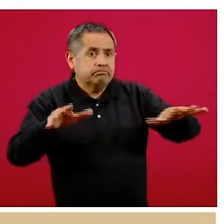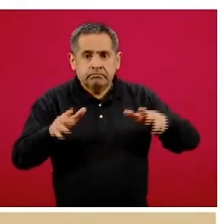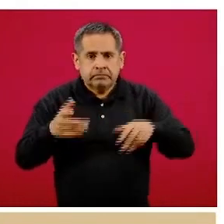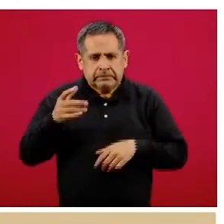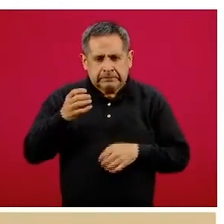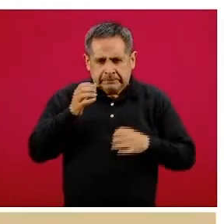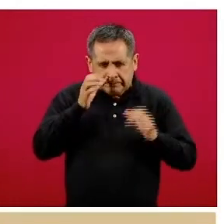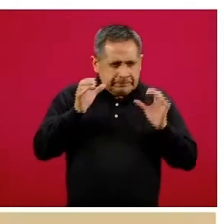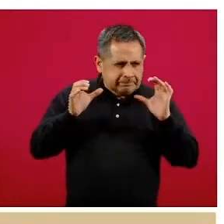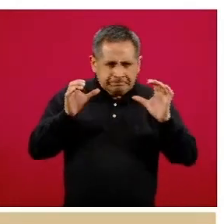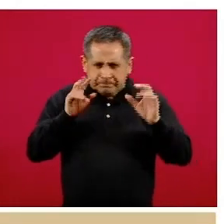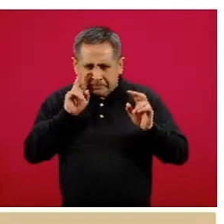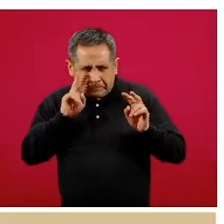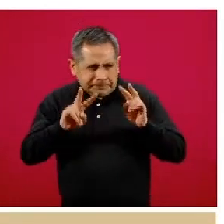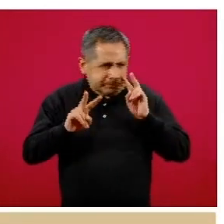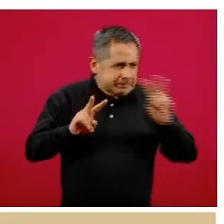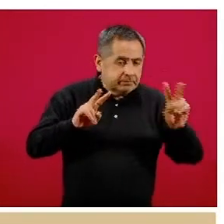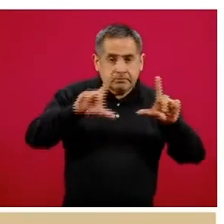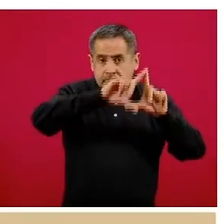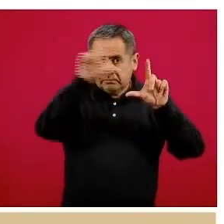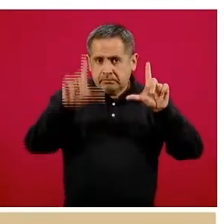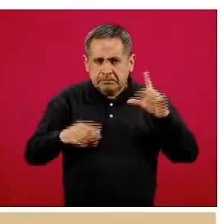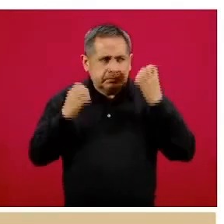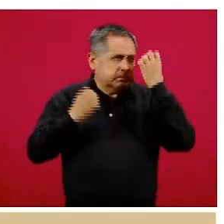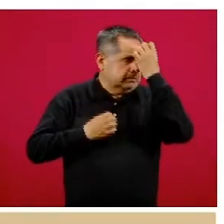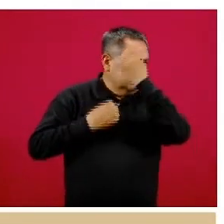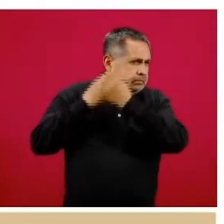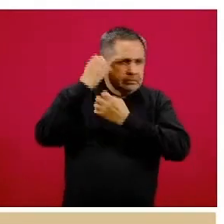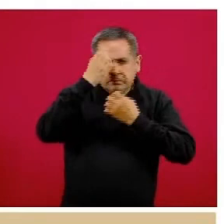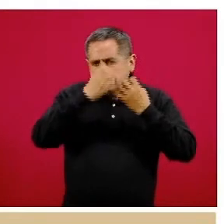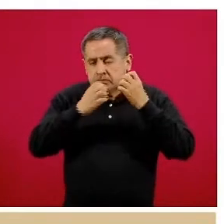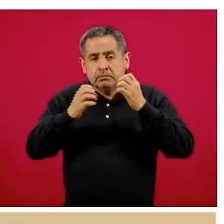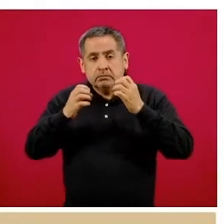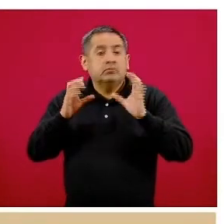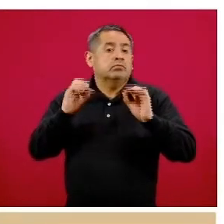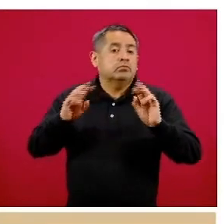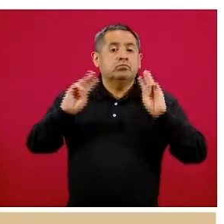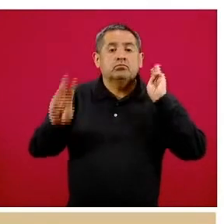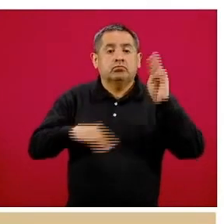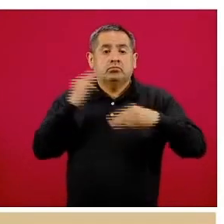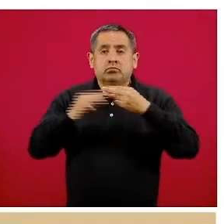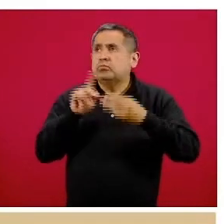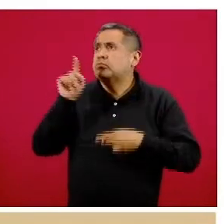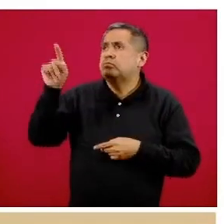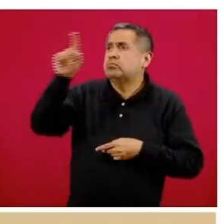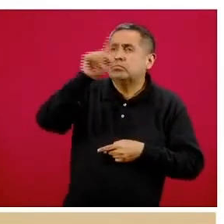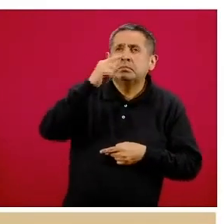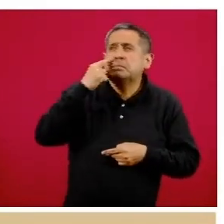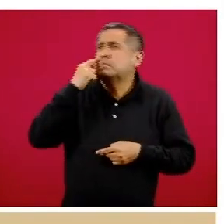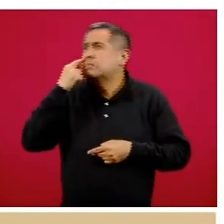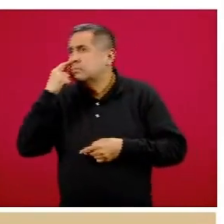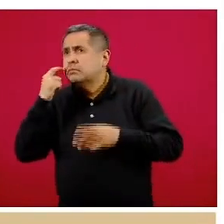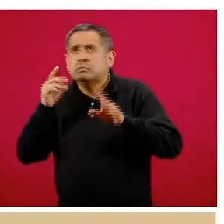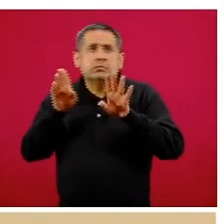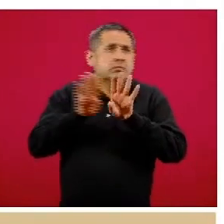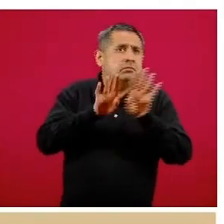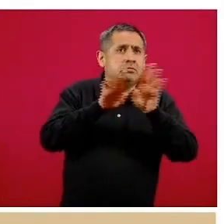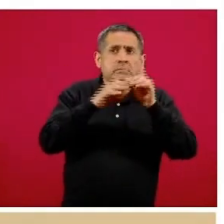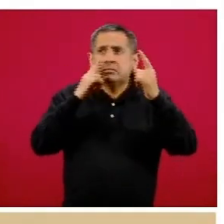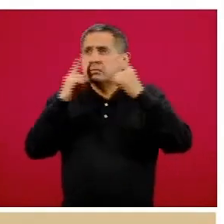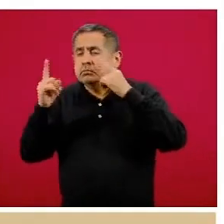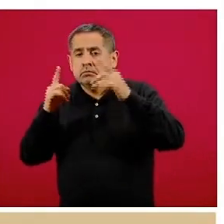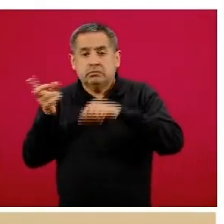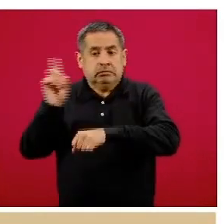cualquier contingencia de salud en el país o en el mundo y de manera diaria recolectan información de múltiples